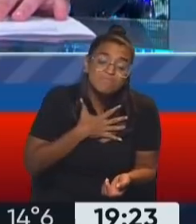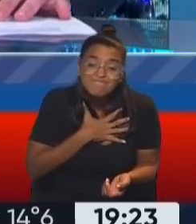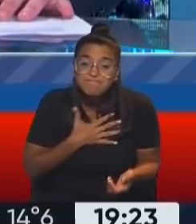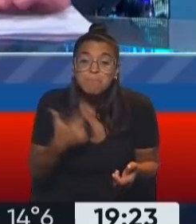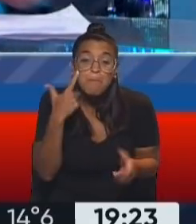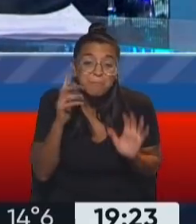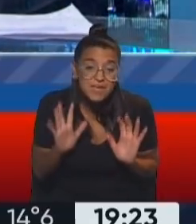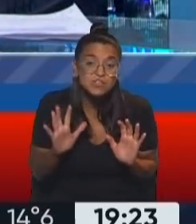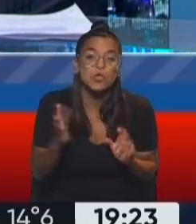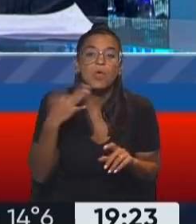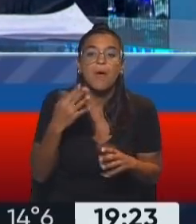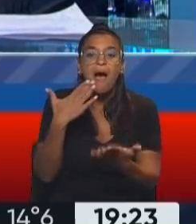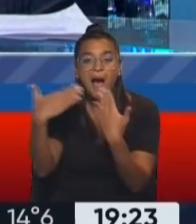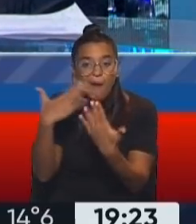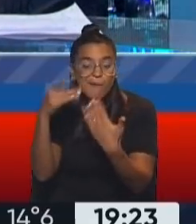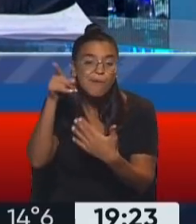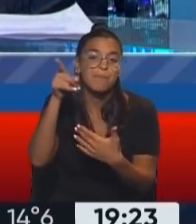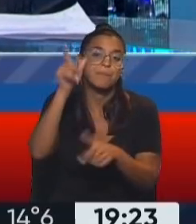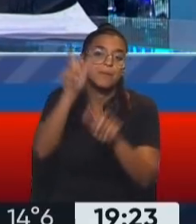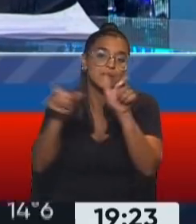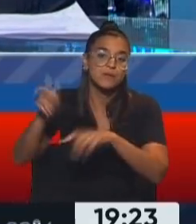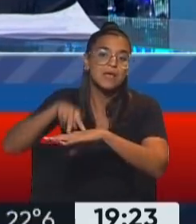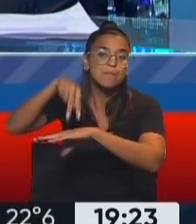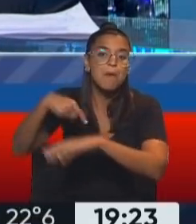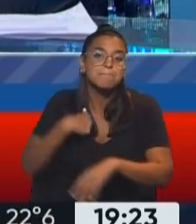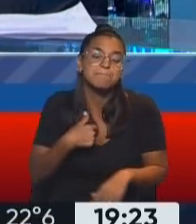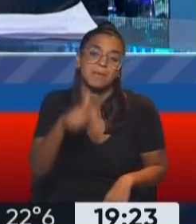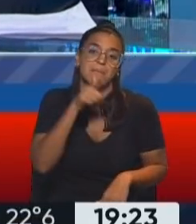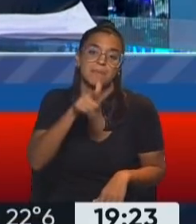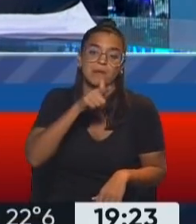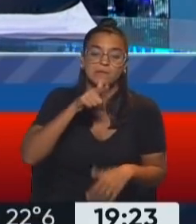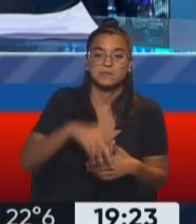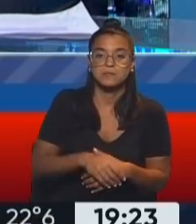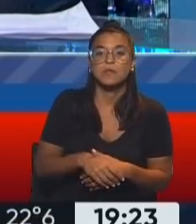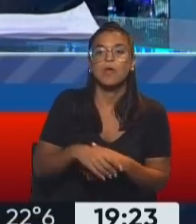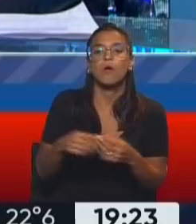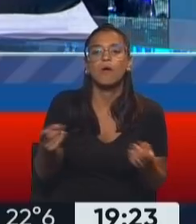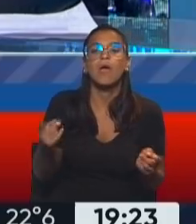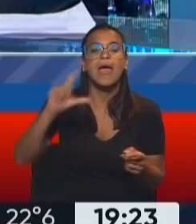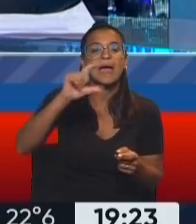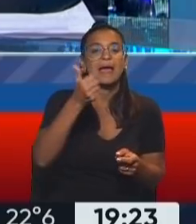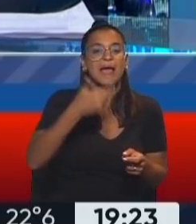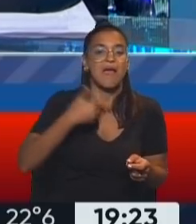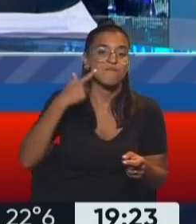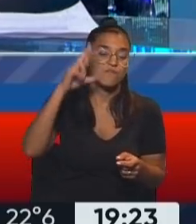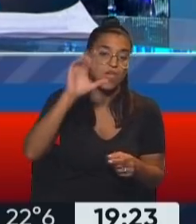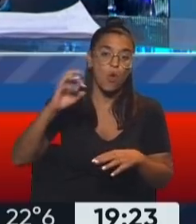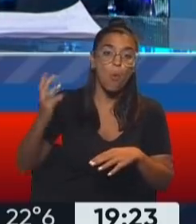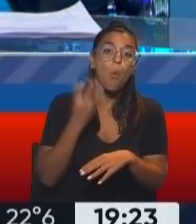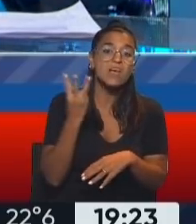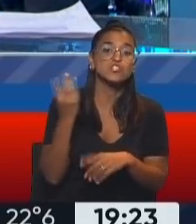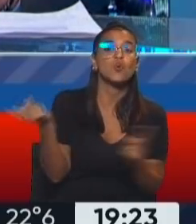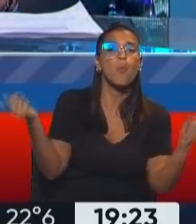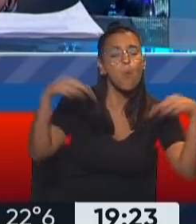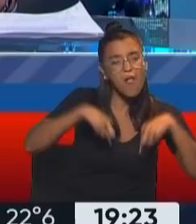que llegar a hablar con gente de Cancillería, pero me parece que se vuelve Santiago Cafiero de Washington con